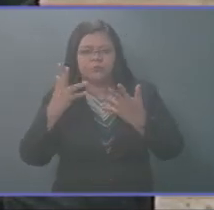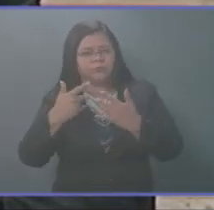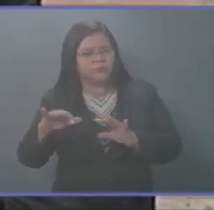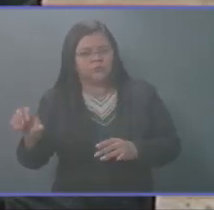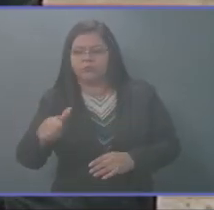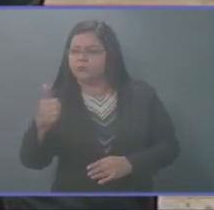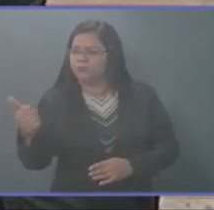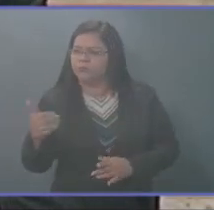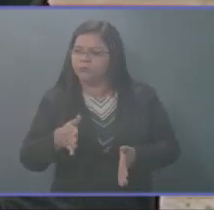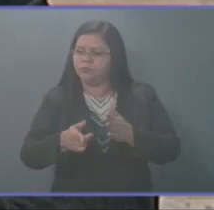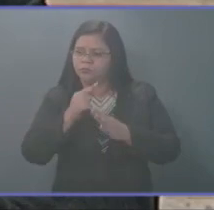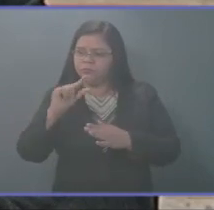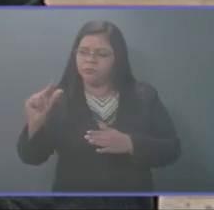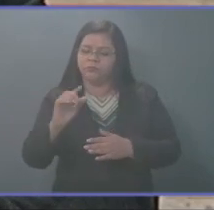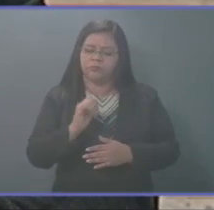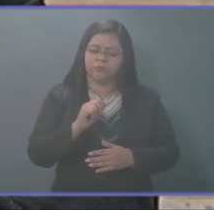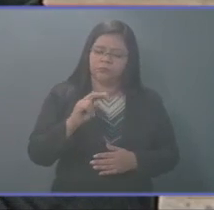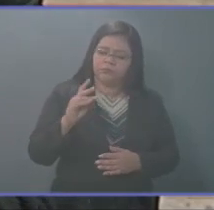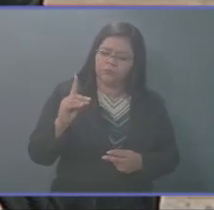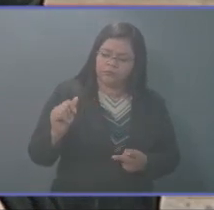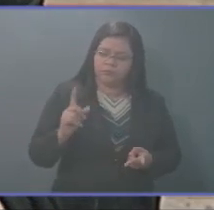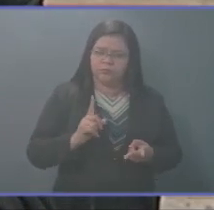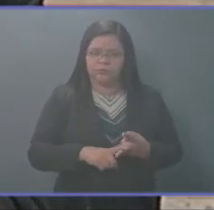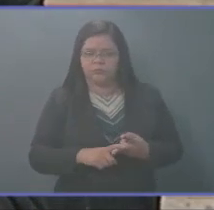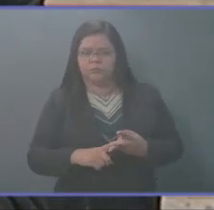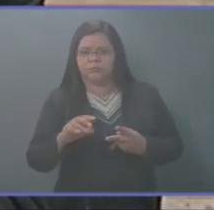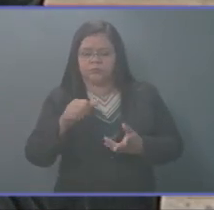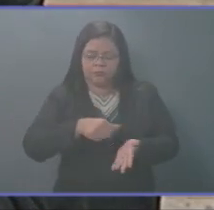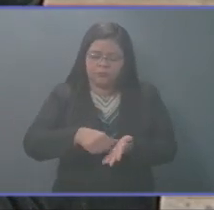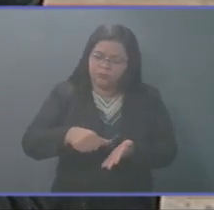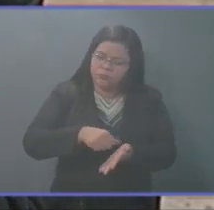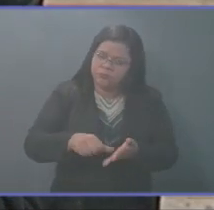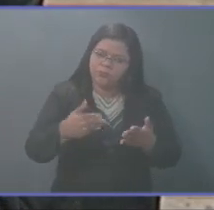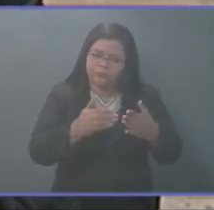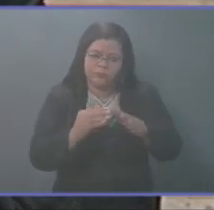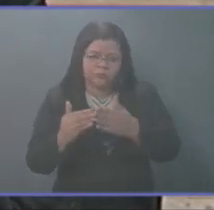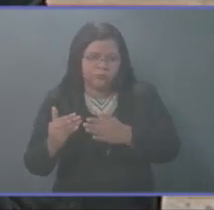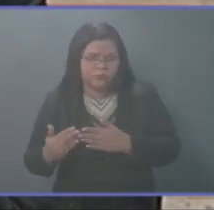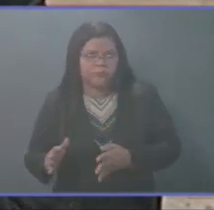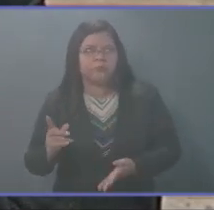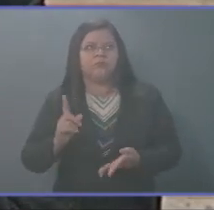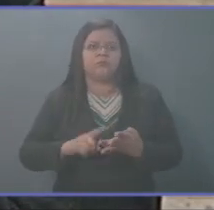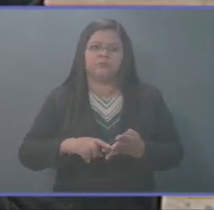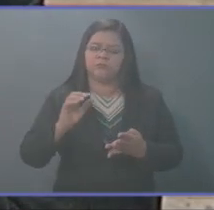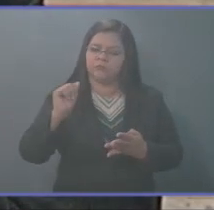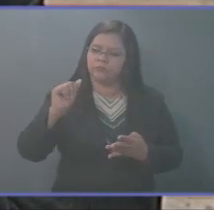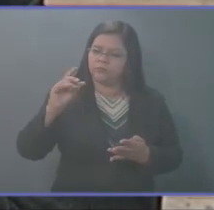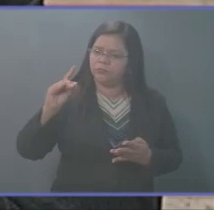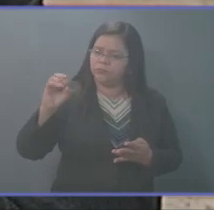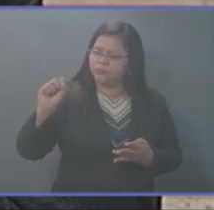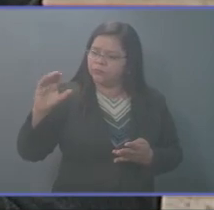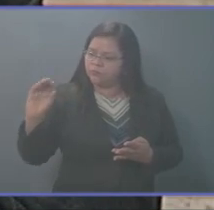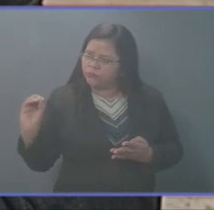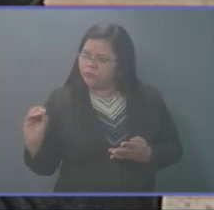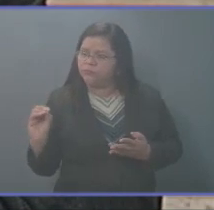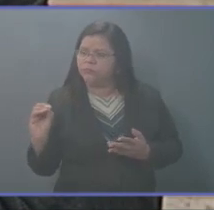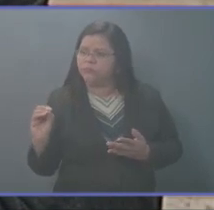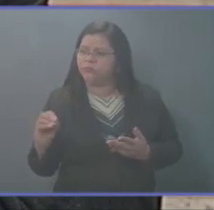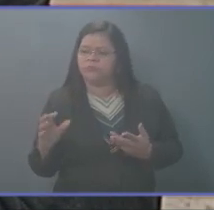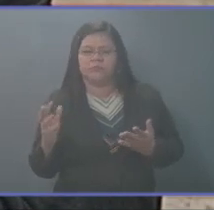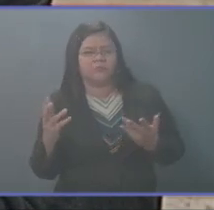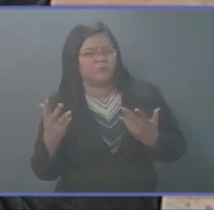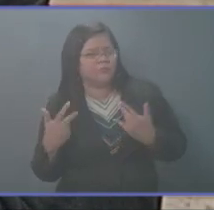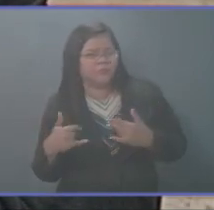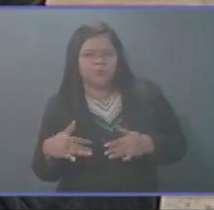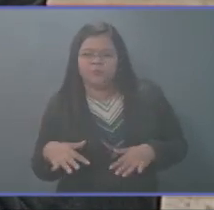proveedor. Llámese ANDA, insisto, llámese Alcaldía Municipal, llámese ADESCO, ¿verdad? O